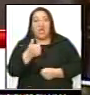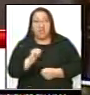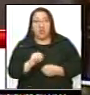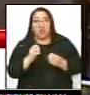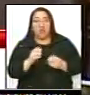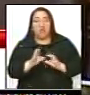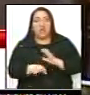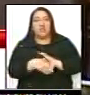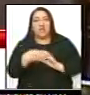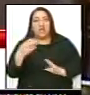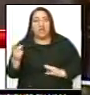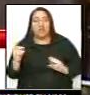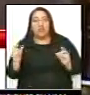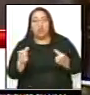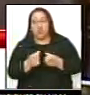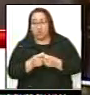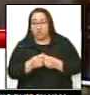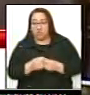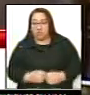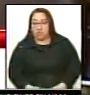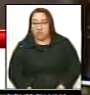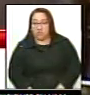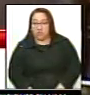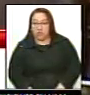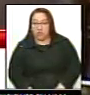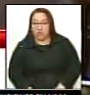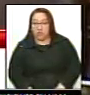la salida de su grupo parlamentario.